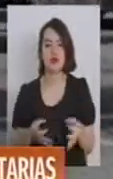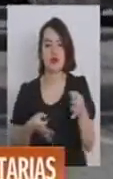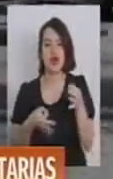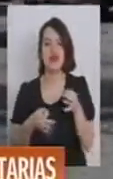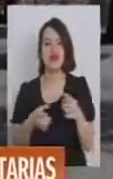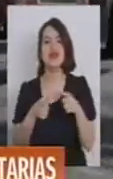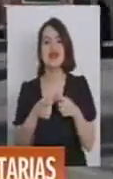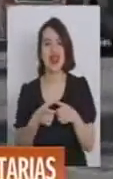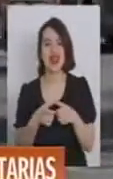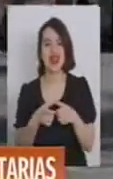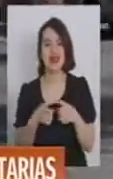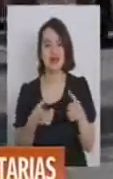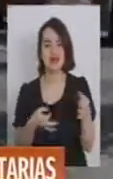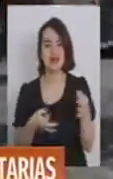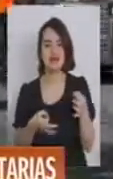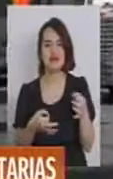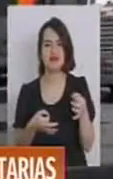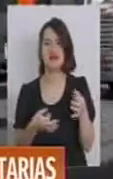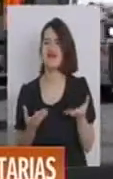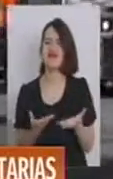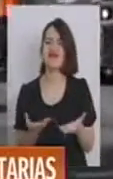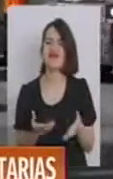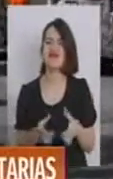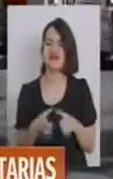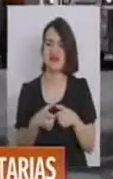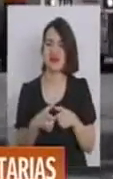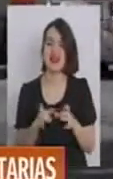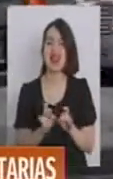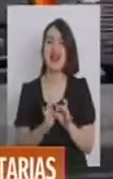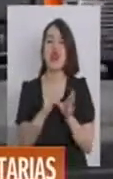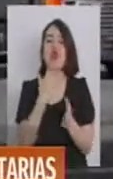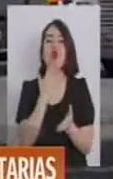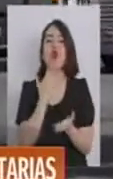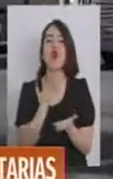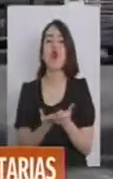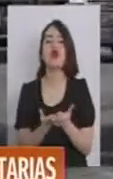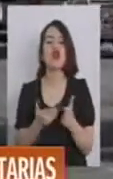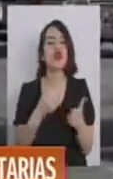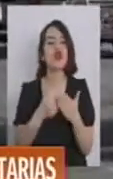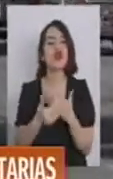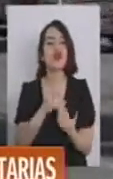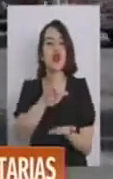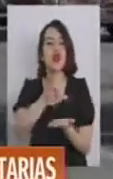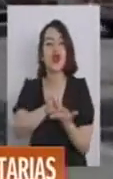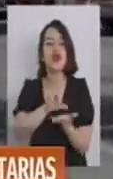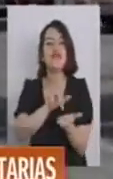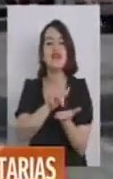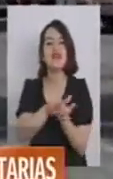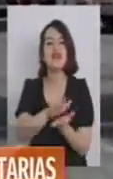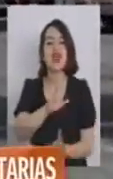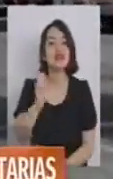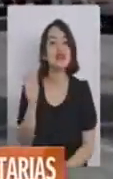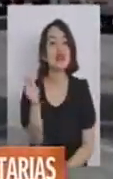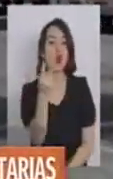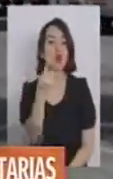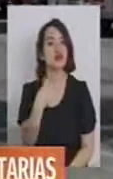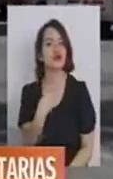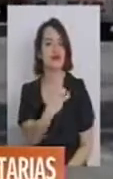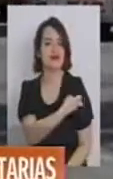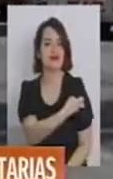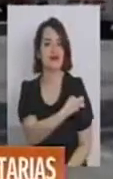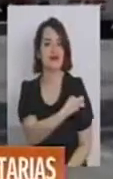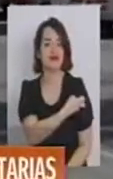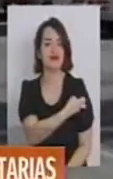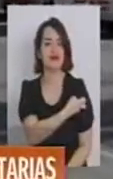tarjeta en que se le va a establecer con claridad cuándo y dónde es la fecha de la segunda dosis de